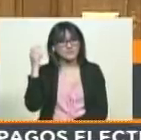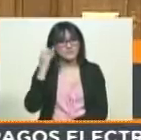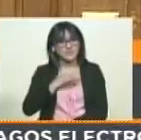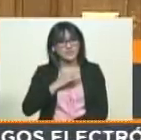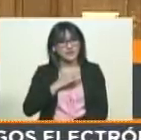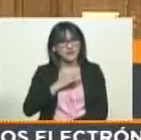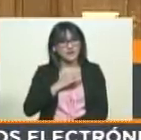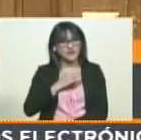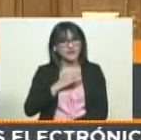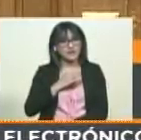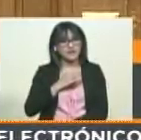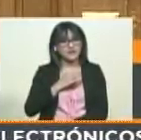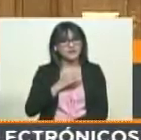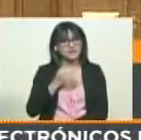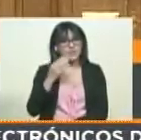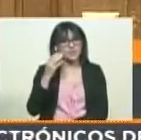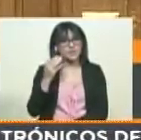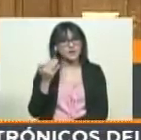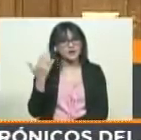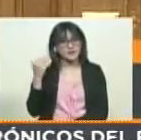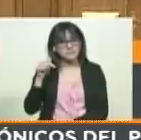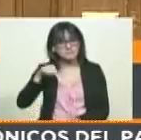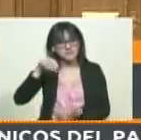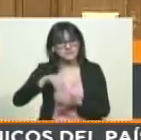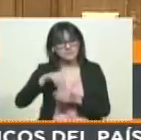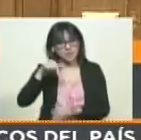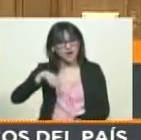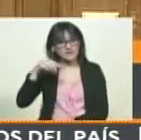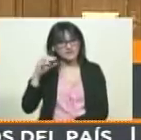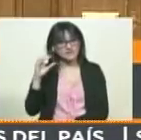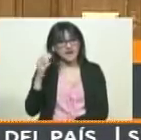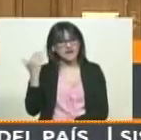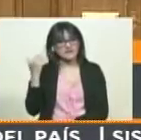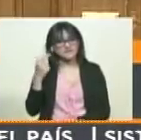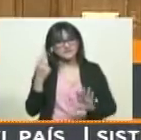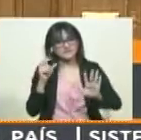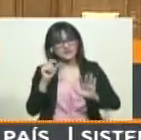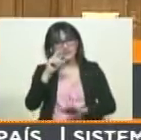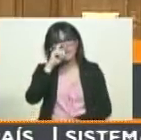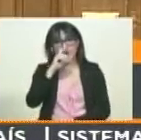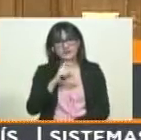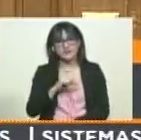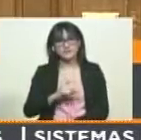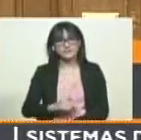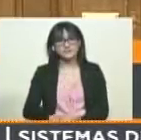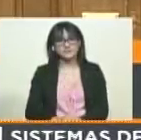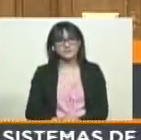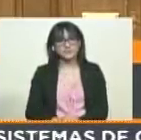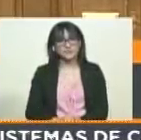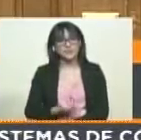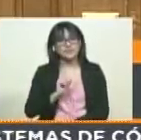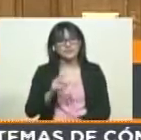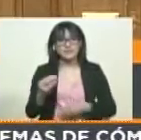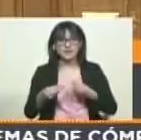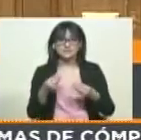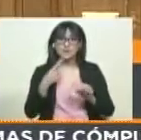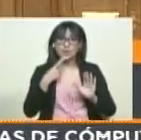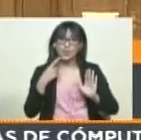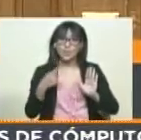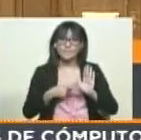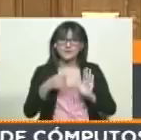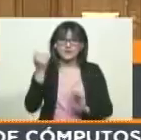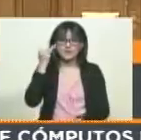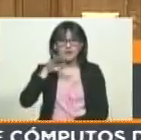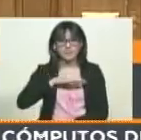esta misma ciudad hace casi 60 años. Y cito, lo que hay que hacer es cumplir con las